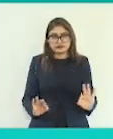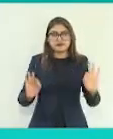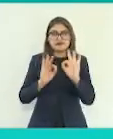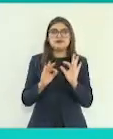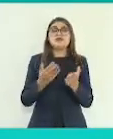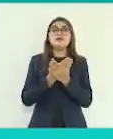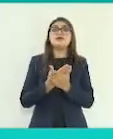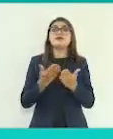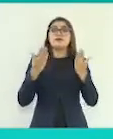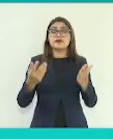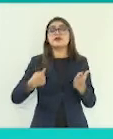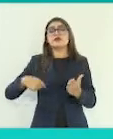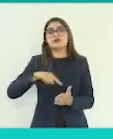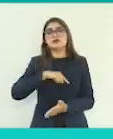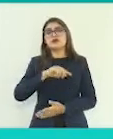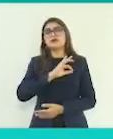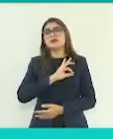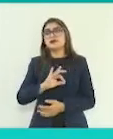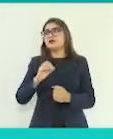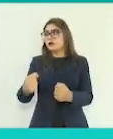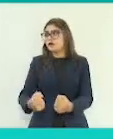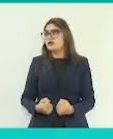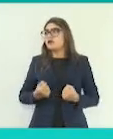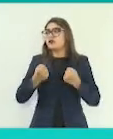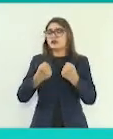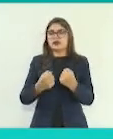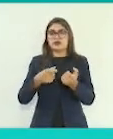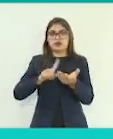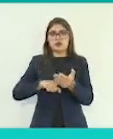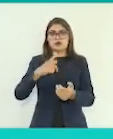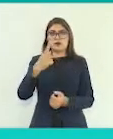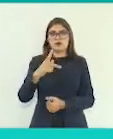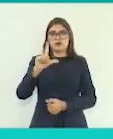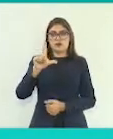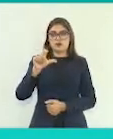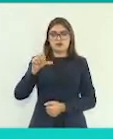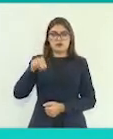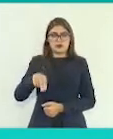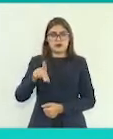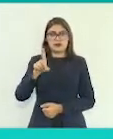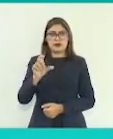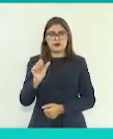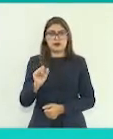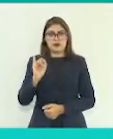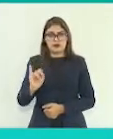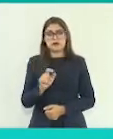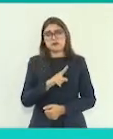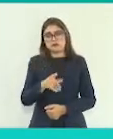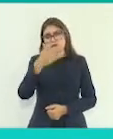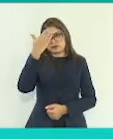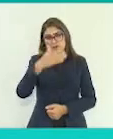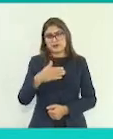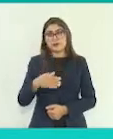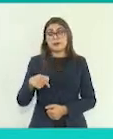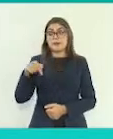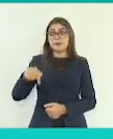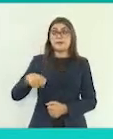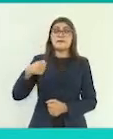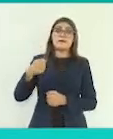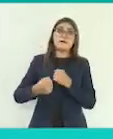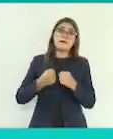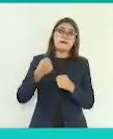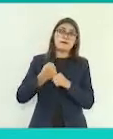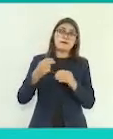se pueda fortalecer nuevamente este Plan DAI. Como ustedes saben, desde inicios de este siglo,